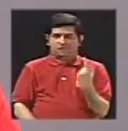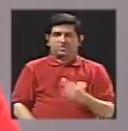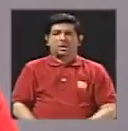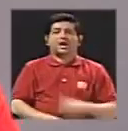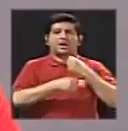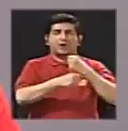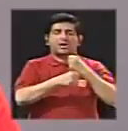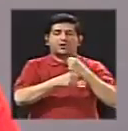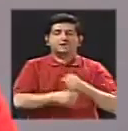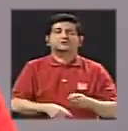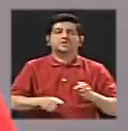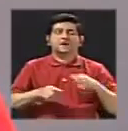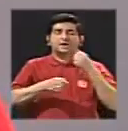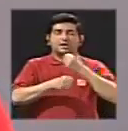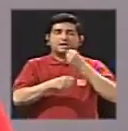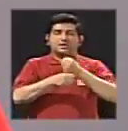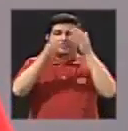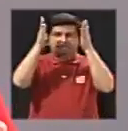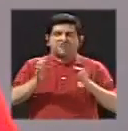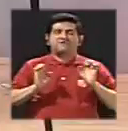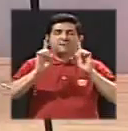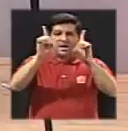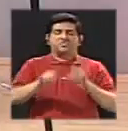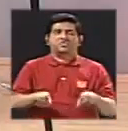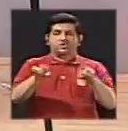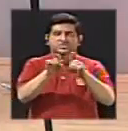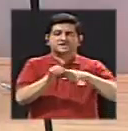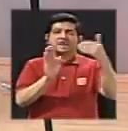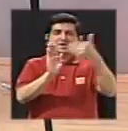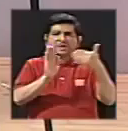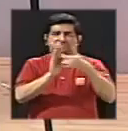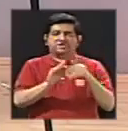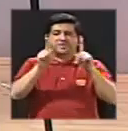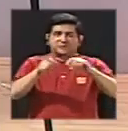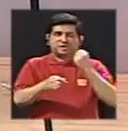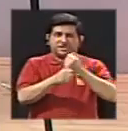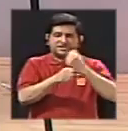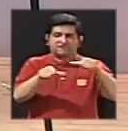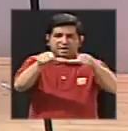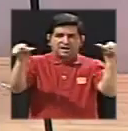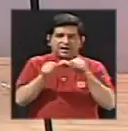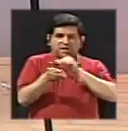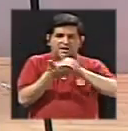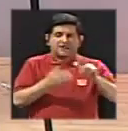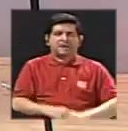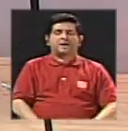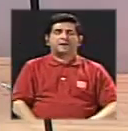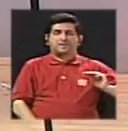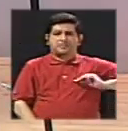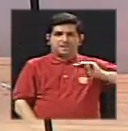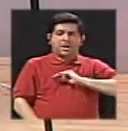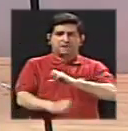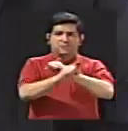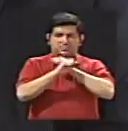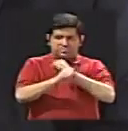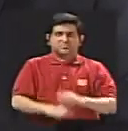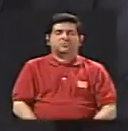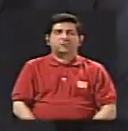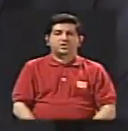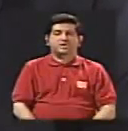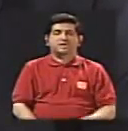huelga de los trabajadores de la educación, porque aquí están afectados conserjes, agentes de seguridad,